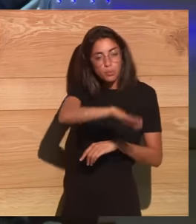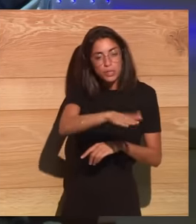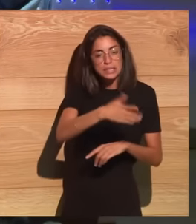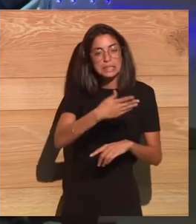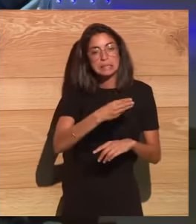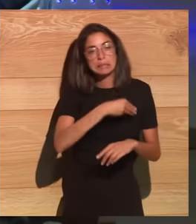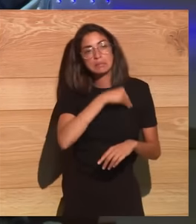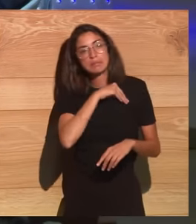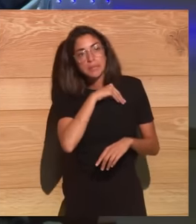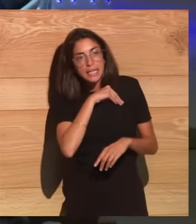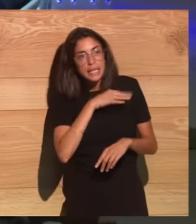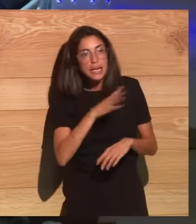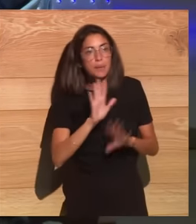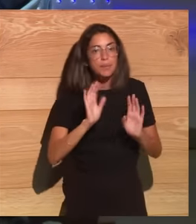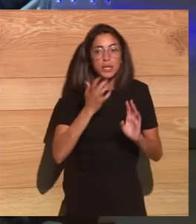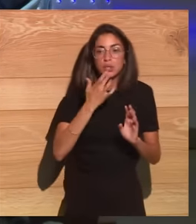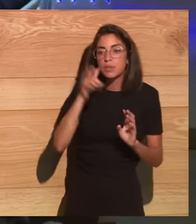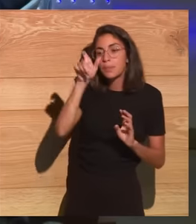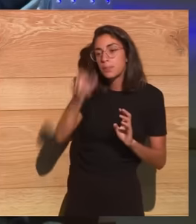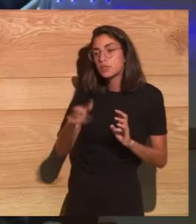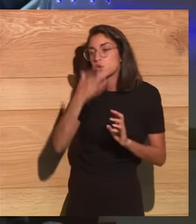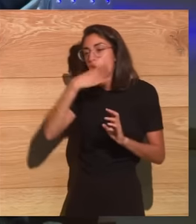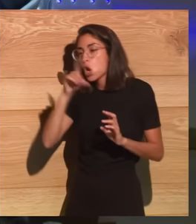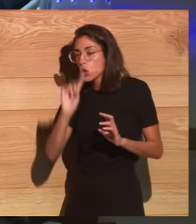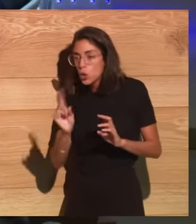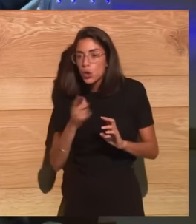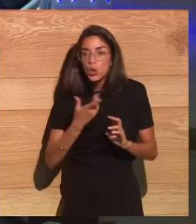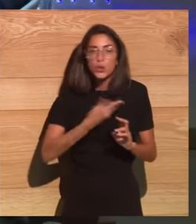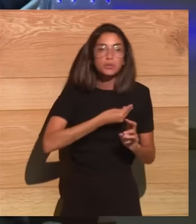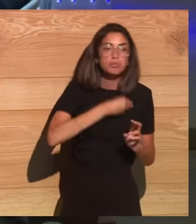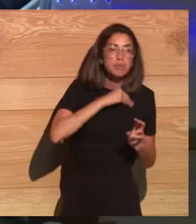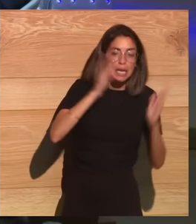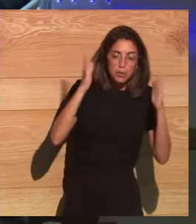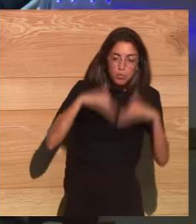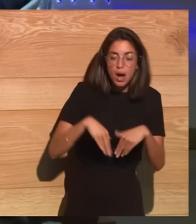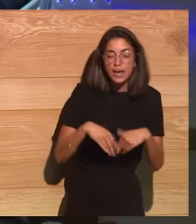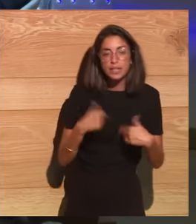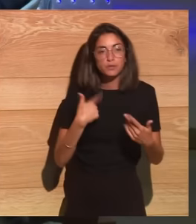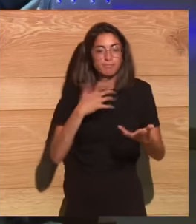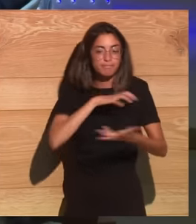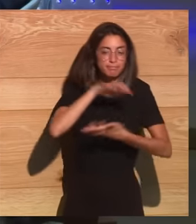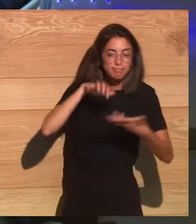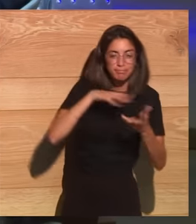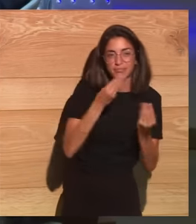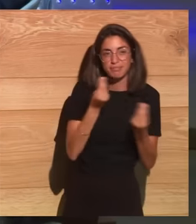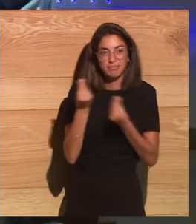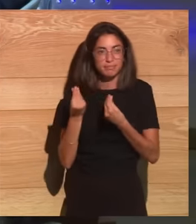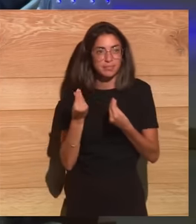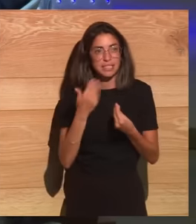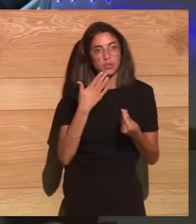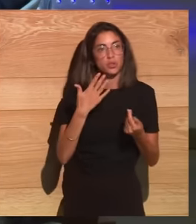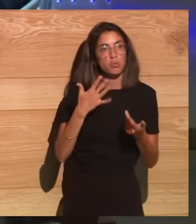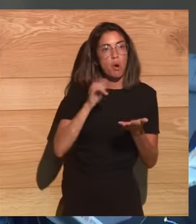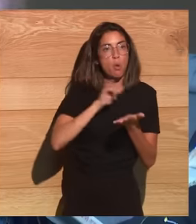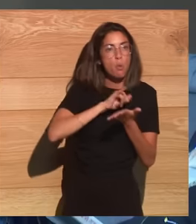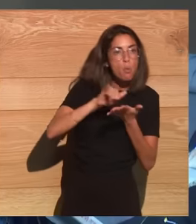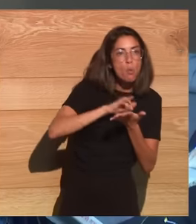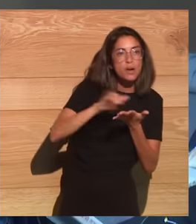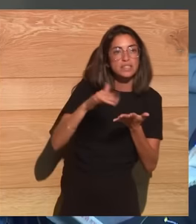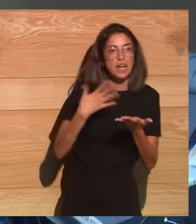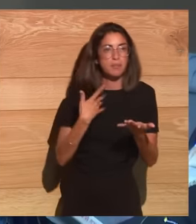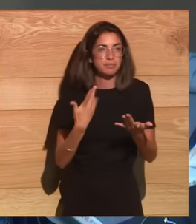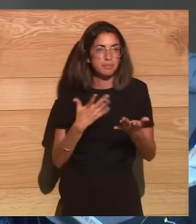pero no te da mucha si se muere un señor que no conoces de nada. Y me empiezo a meter en este jaleo. O sea, que tu libro es un WhatsApp que se te fue de las manos. Eso